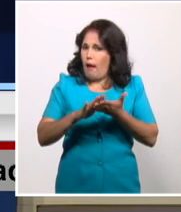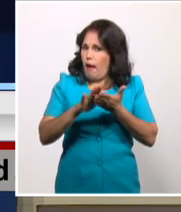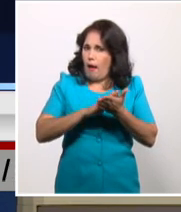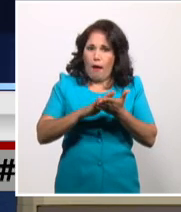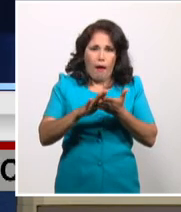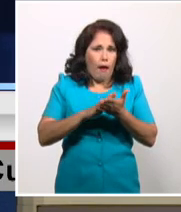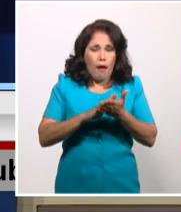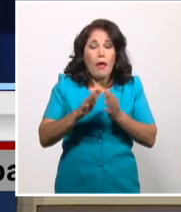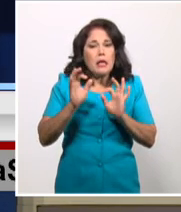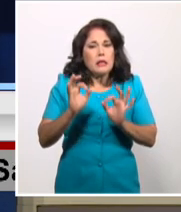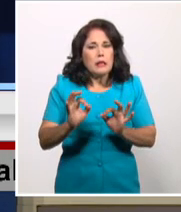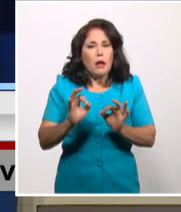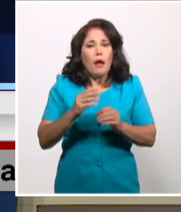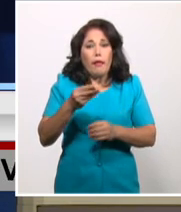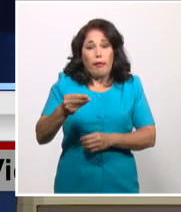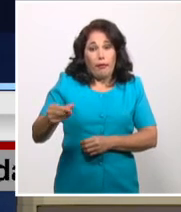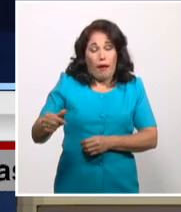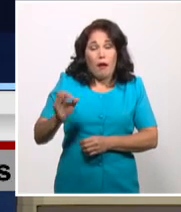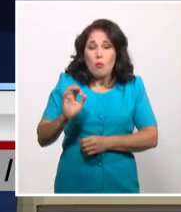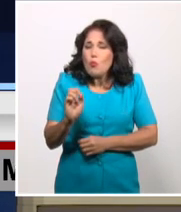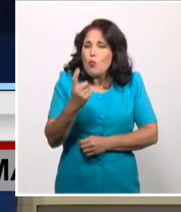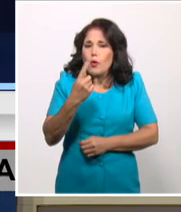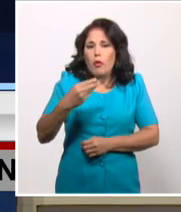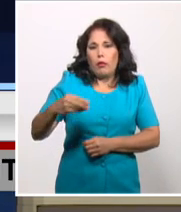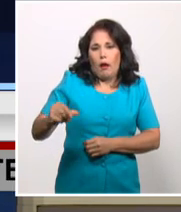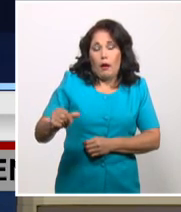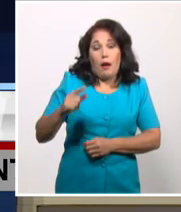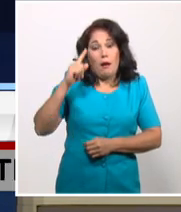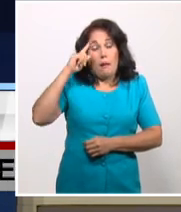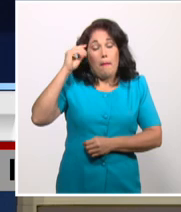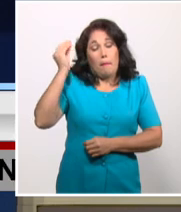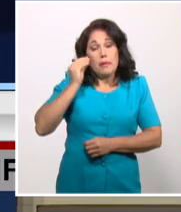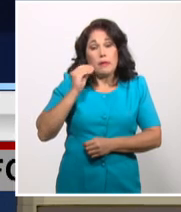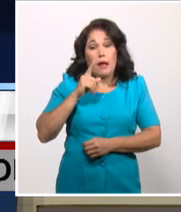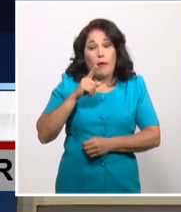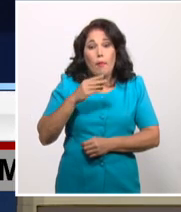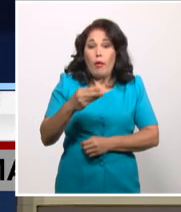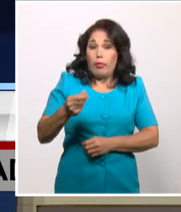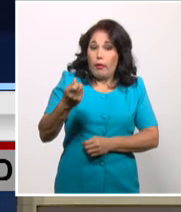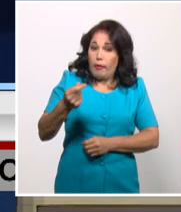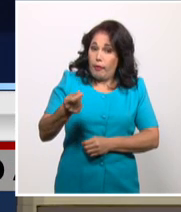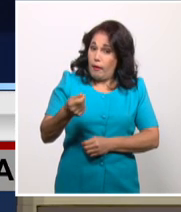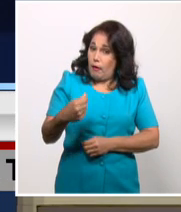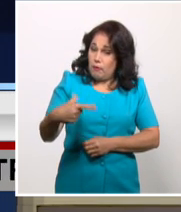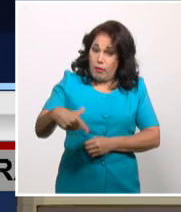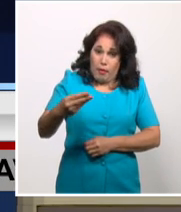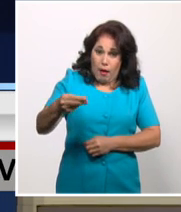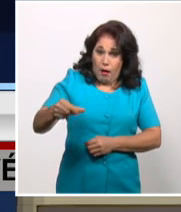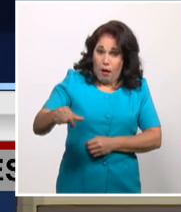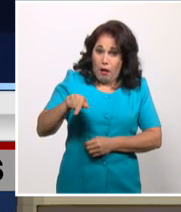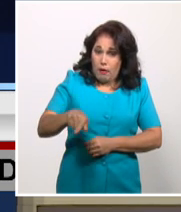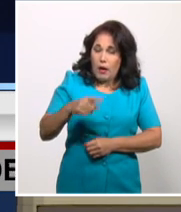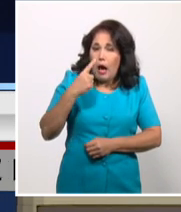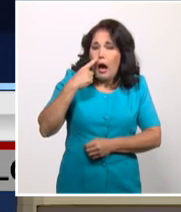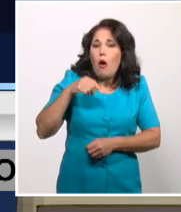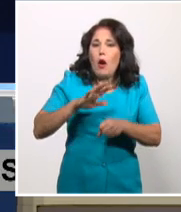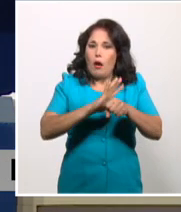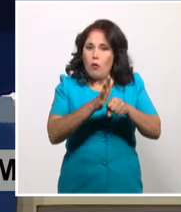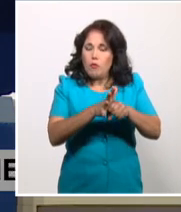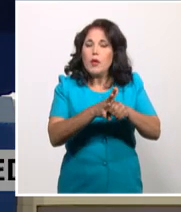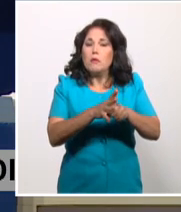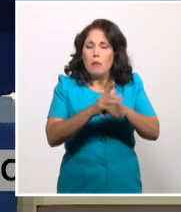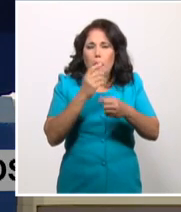formas, teniendo el elemento de la diarrea que se ve también en este cuadro, se le tomó